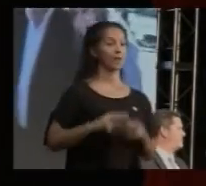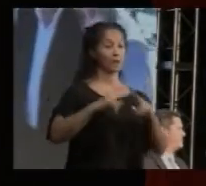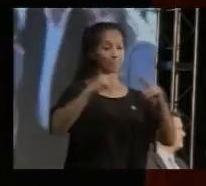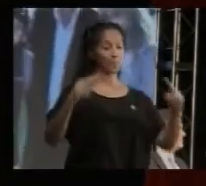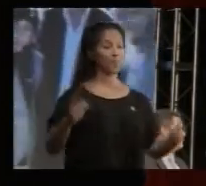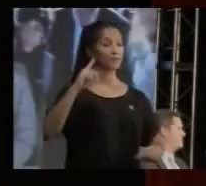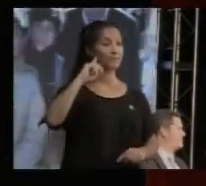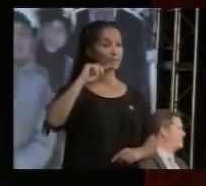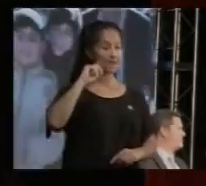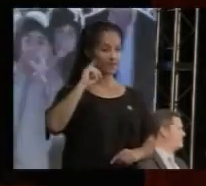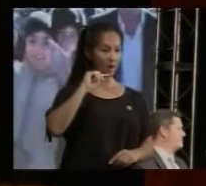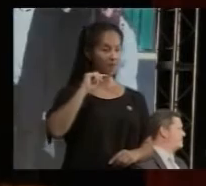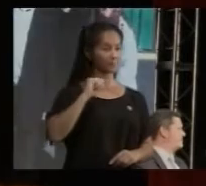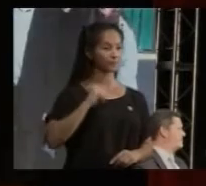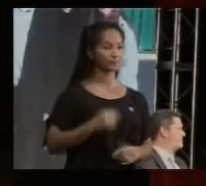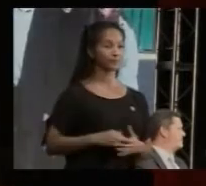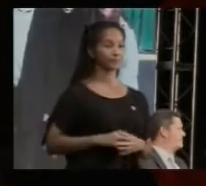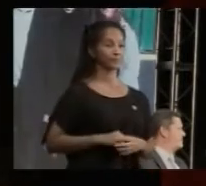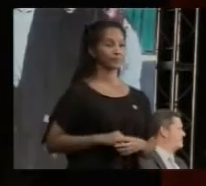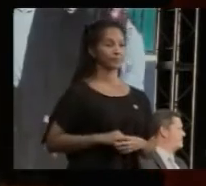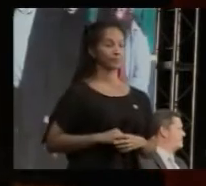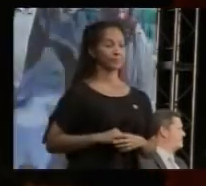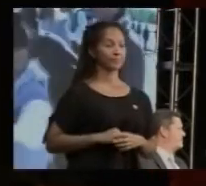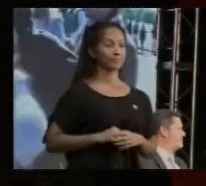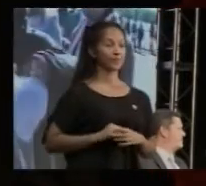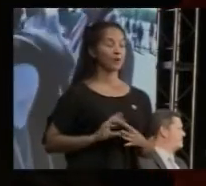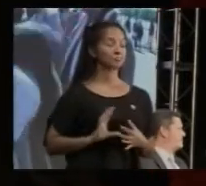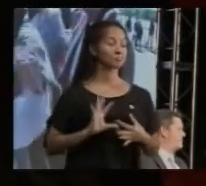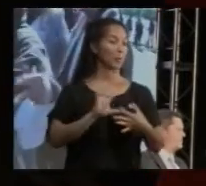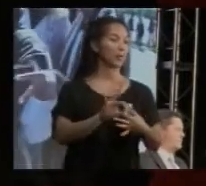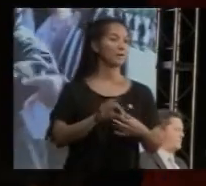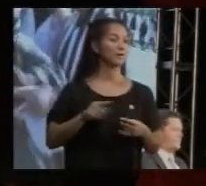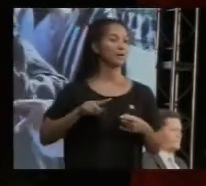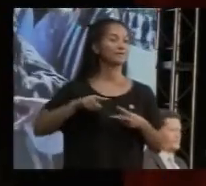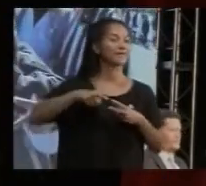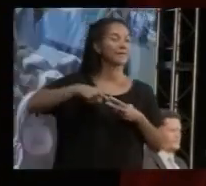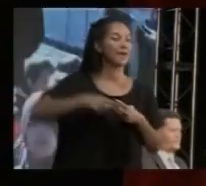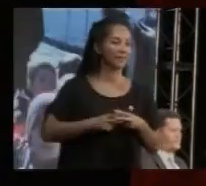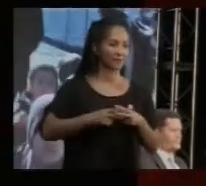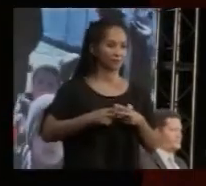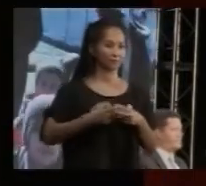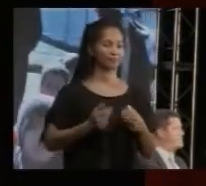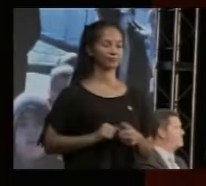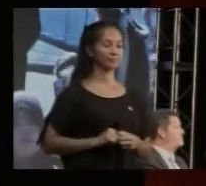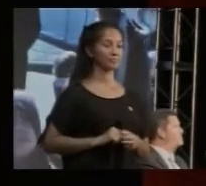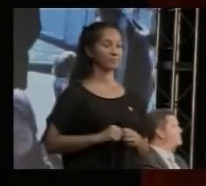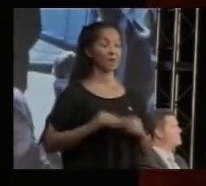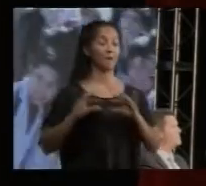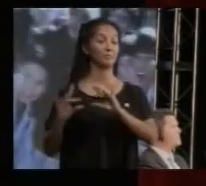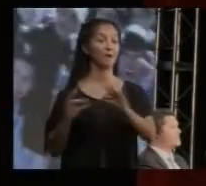Paraná, a la cual estamos sujetas fundamentalmente a cuestiones técnicas. Eso no significa que no hablemos con los